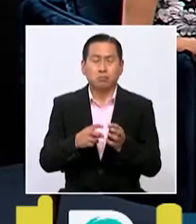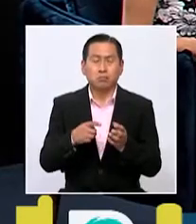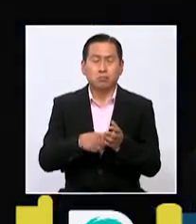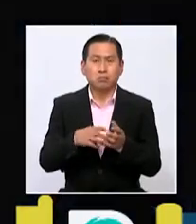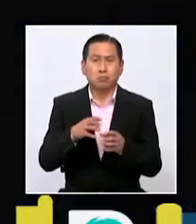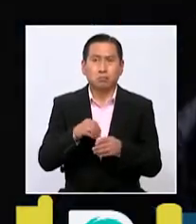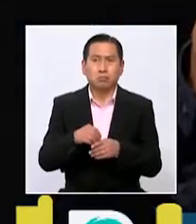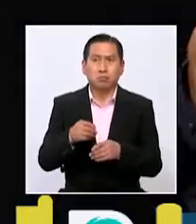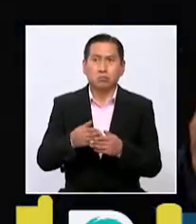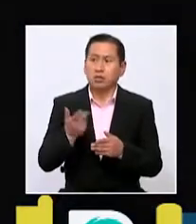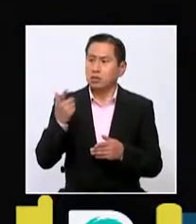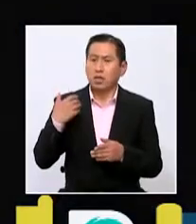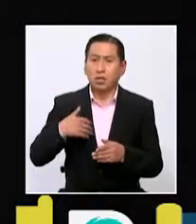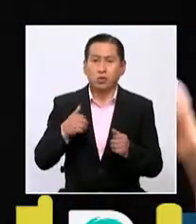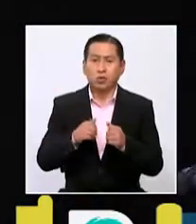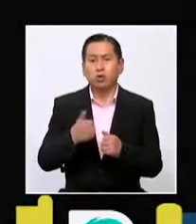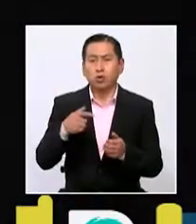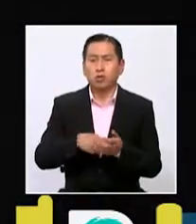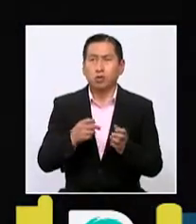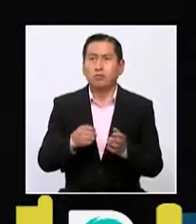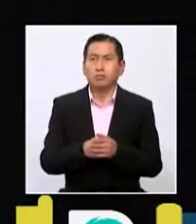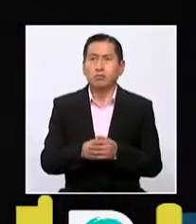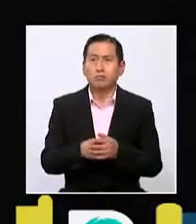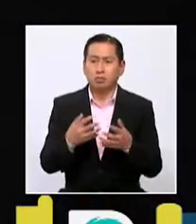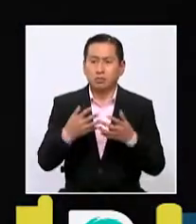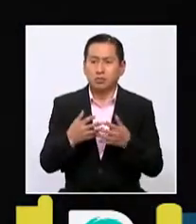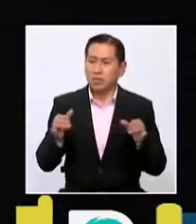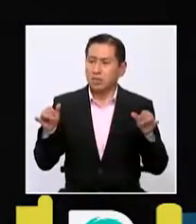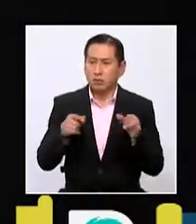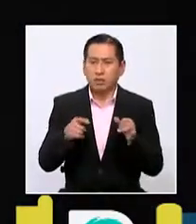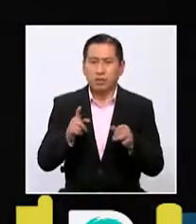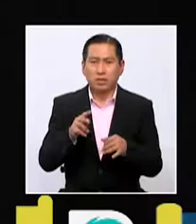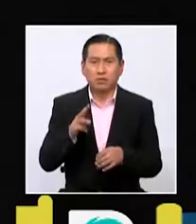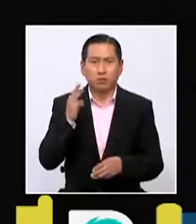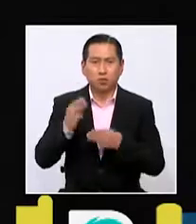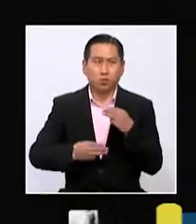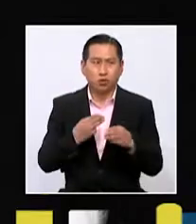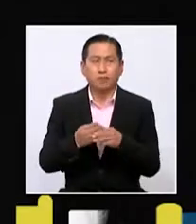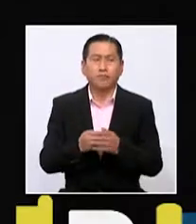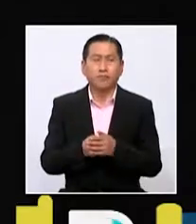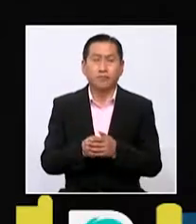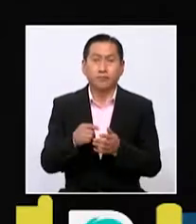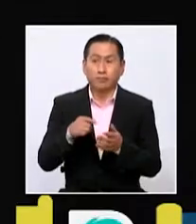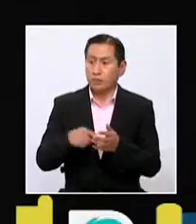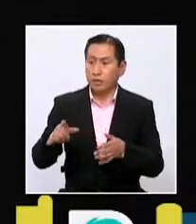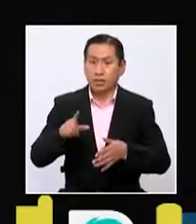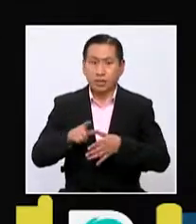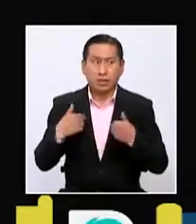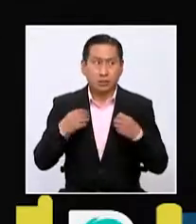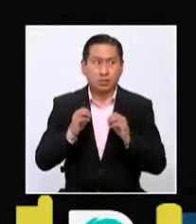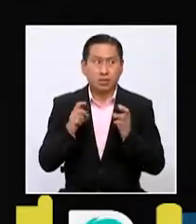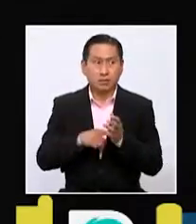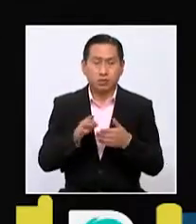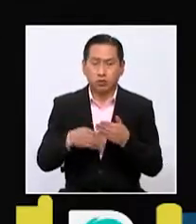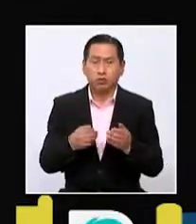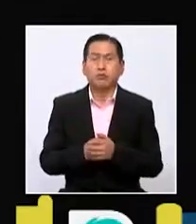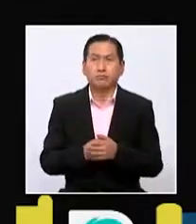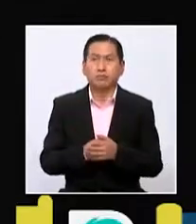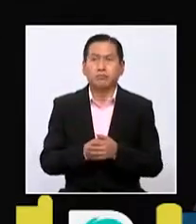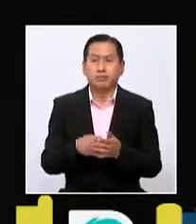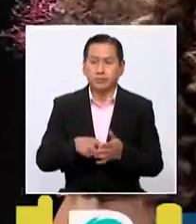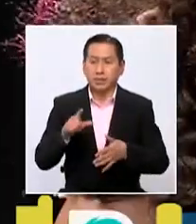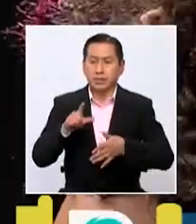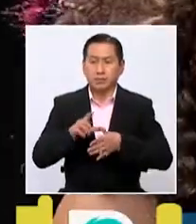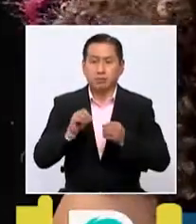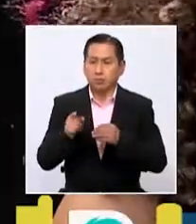de que hicimos en Argentina con Underground, que es una empresa misma de Telemundo Studios. Yo hice una versión más de latinos para latinos y